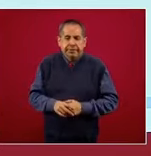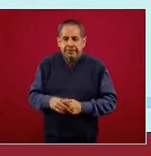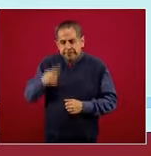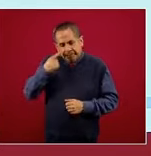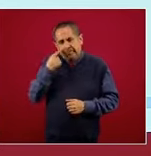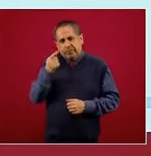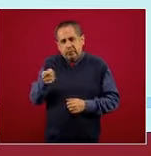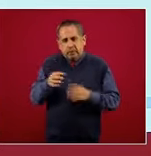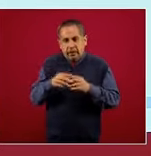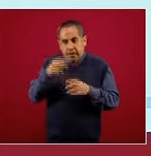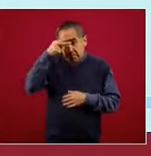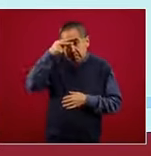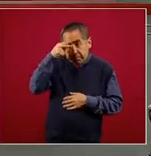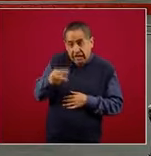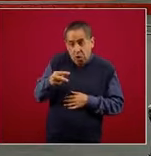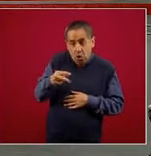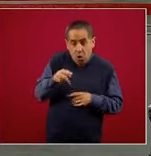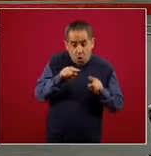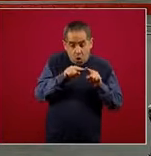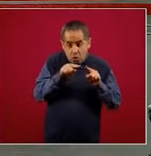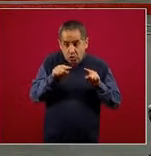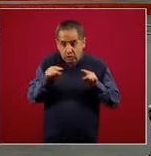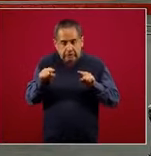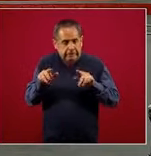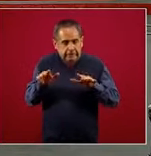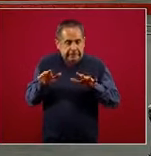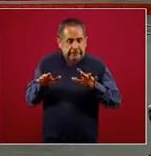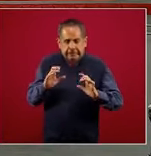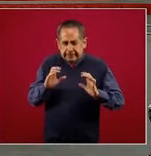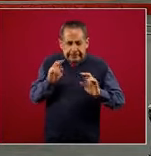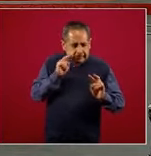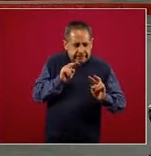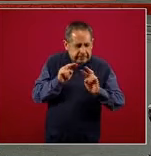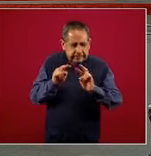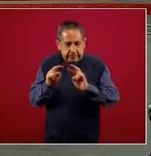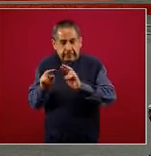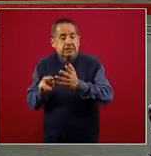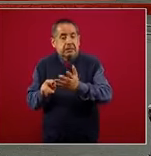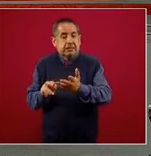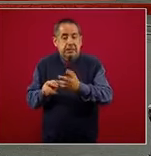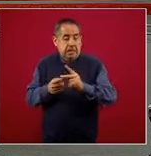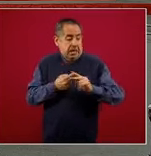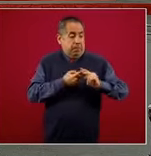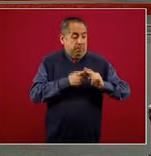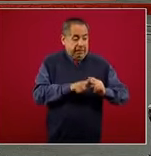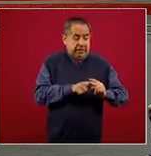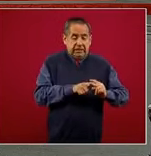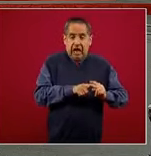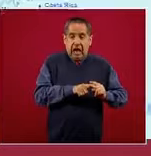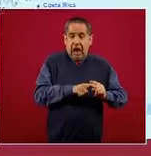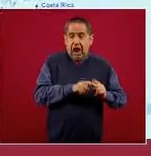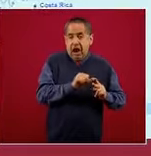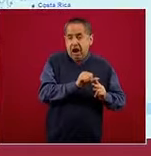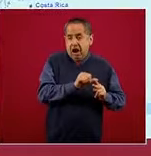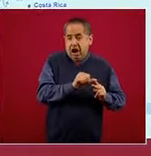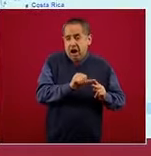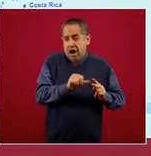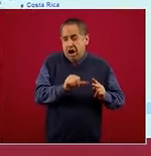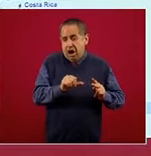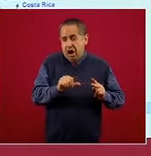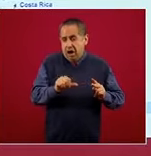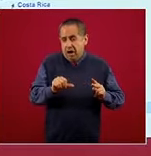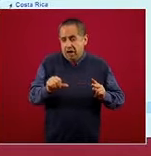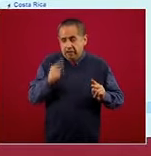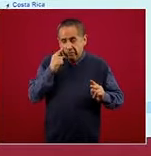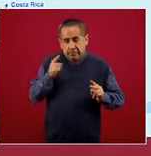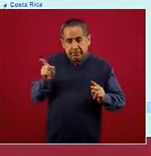tenemos precisamente a México, que es un comportamiento que hemos estado viendo desde el inicio de la epidemia